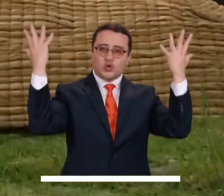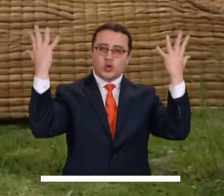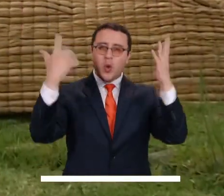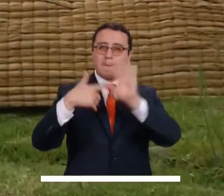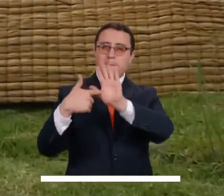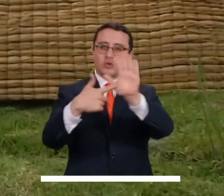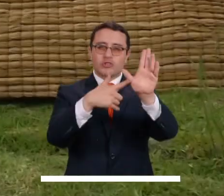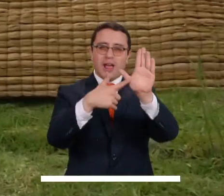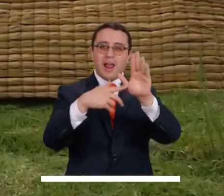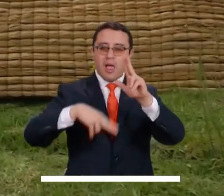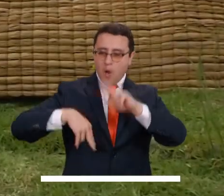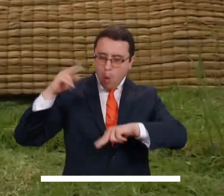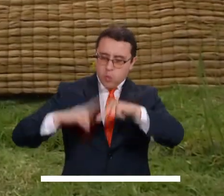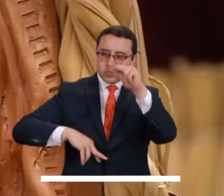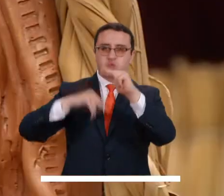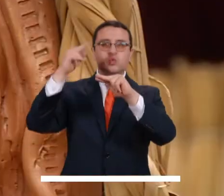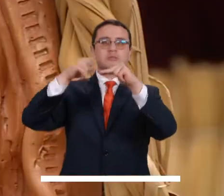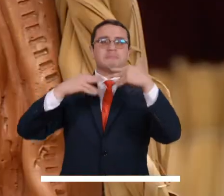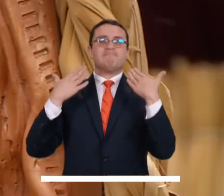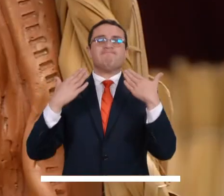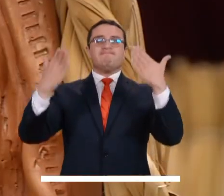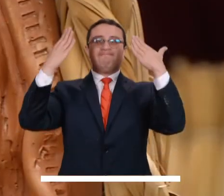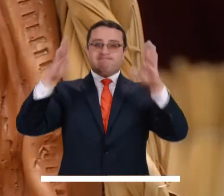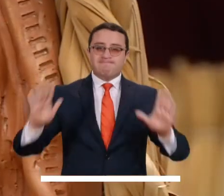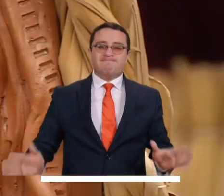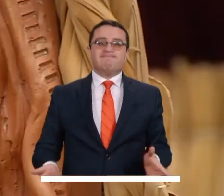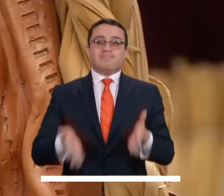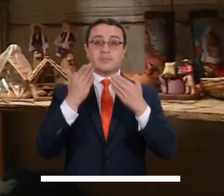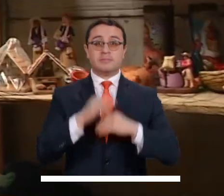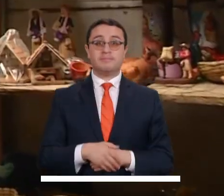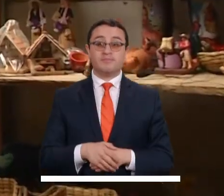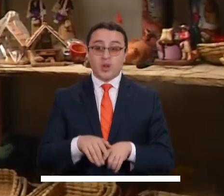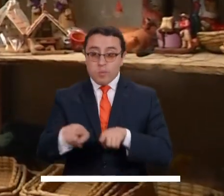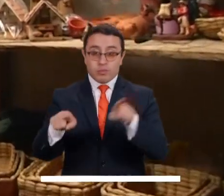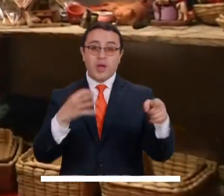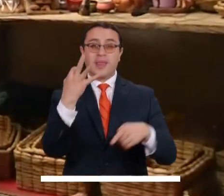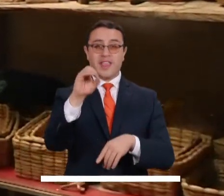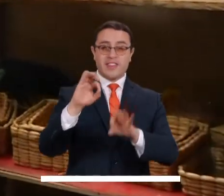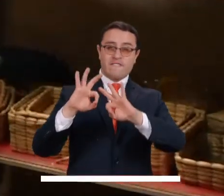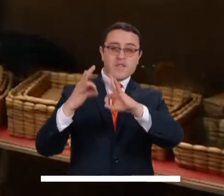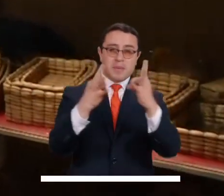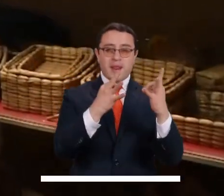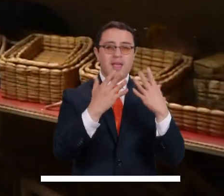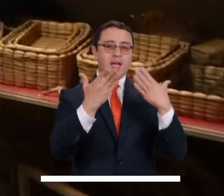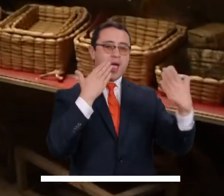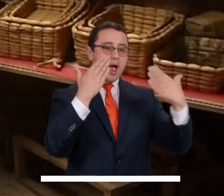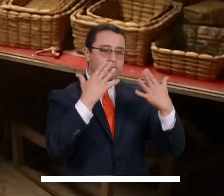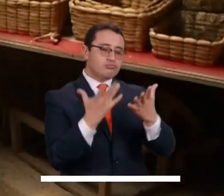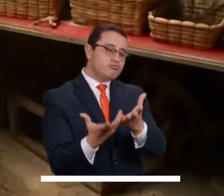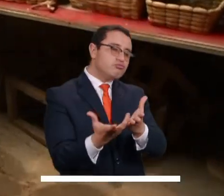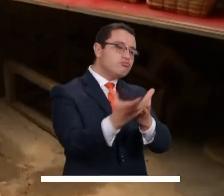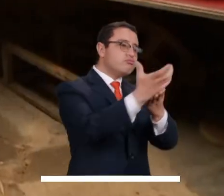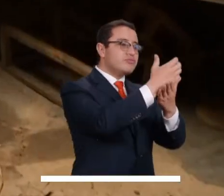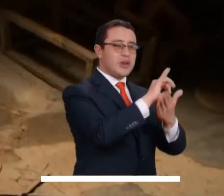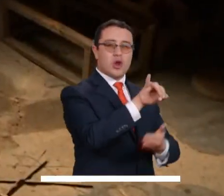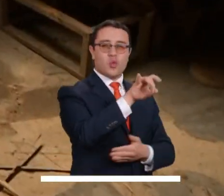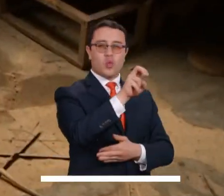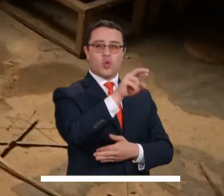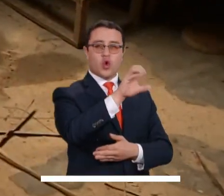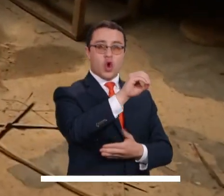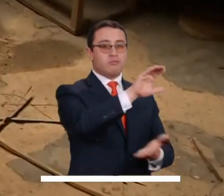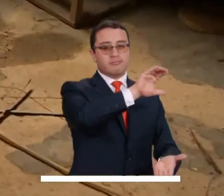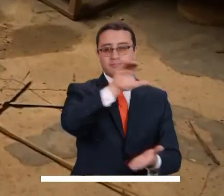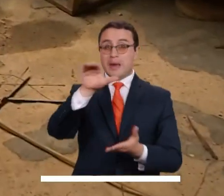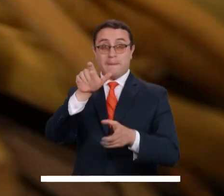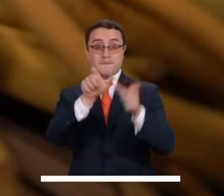muy constructivo pues que se hace para el pueblo. Más de 30 familias entre campesinos que recogen el junco y artesanos que elaboran